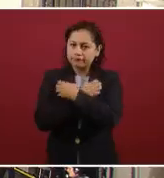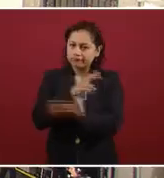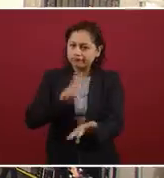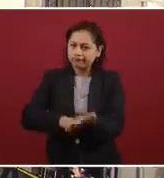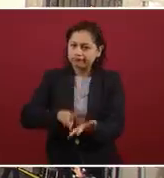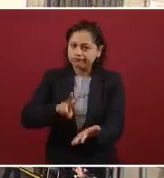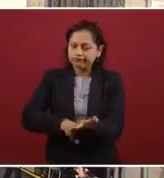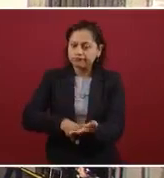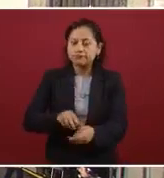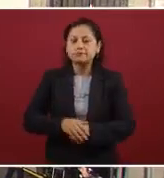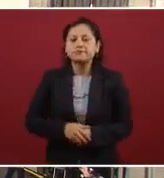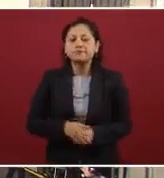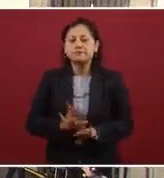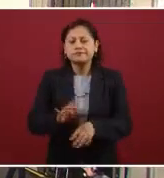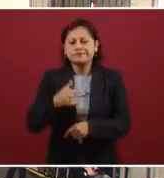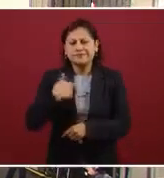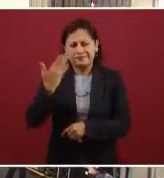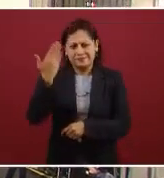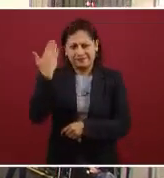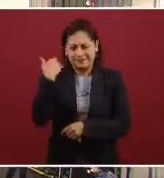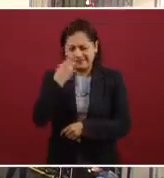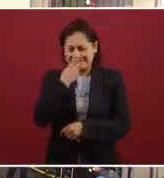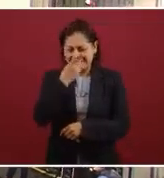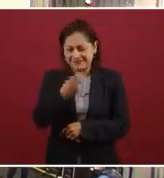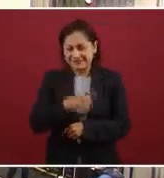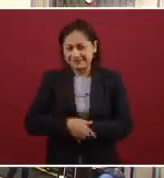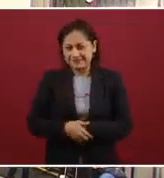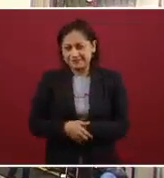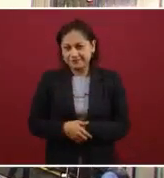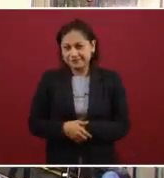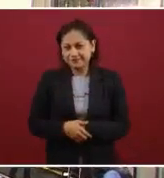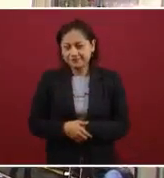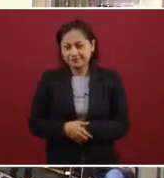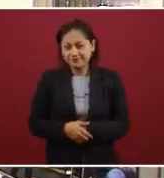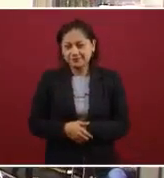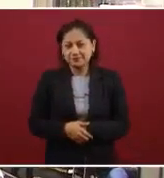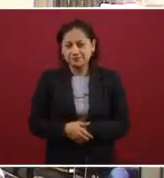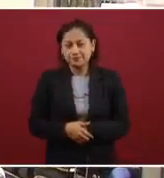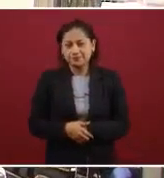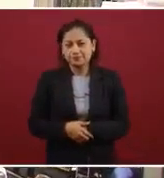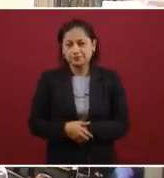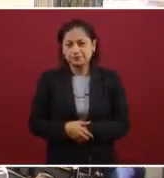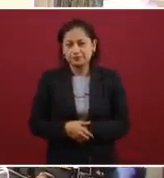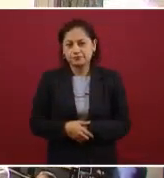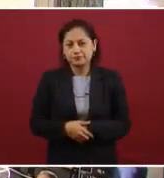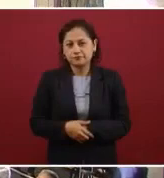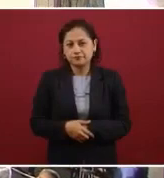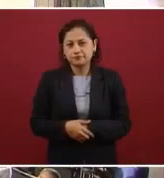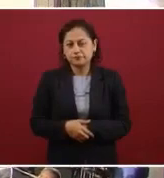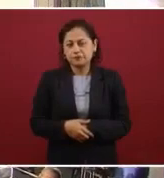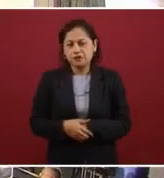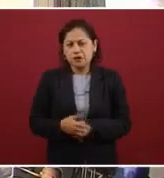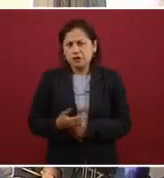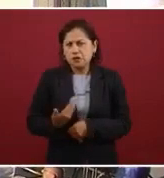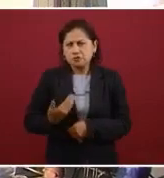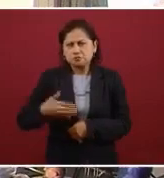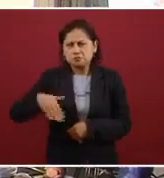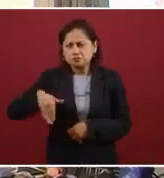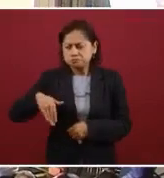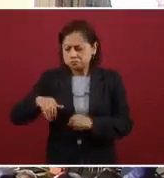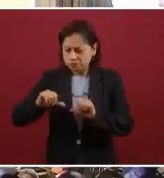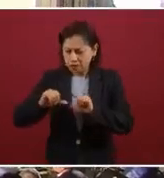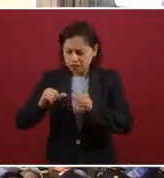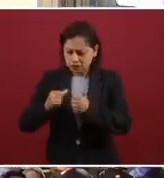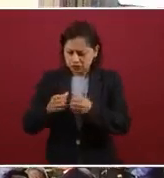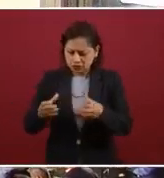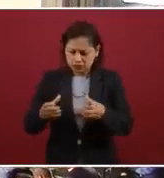que hace poco una asociación de grandes corporaciones de Estados